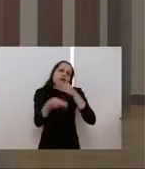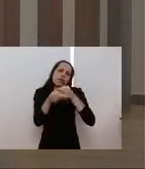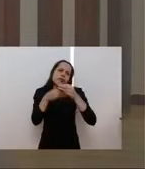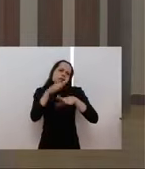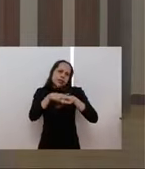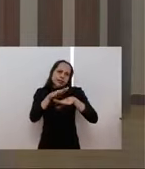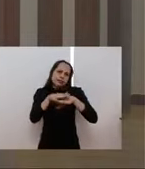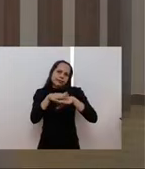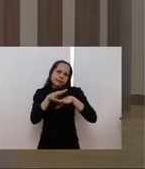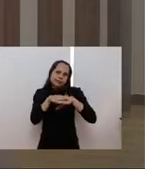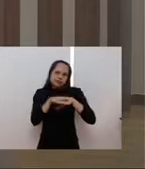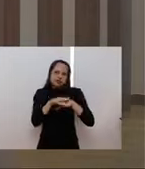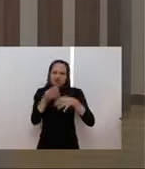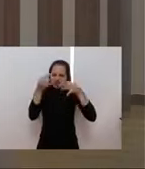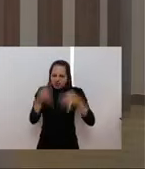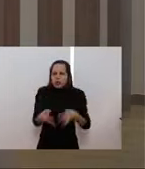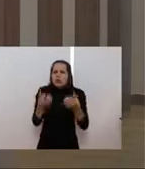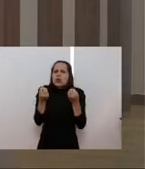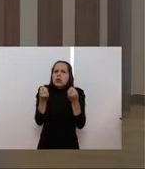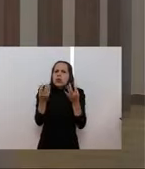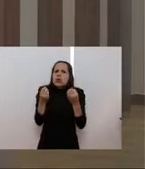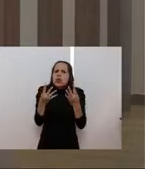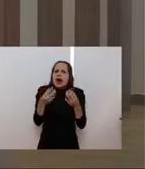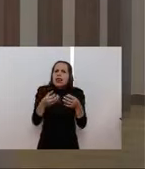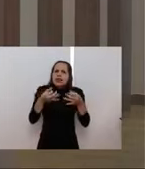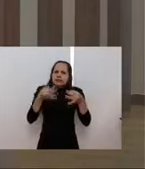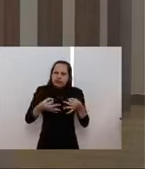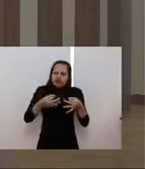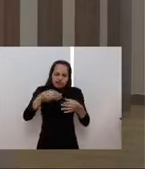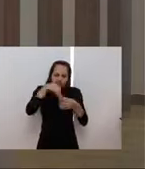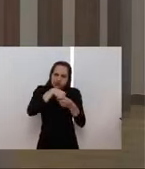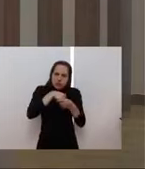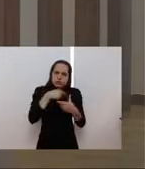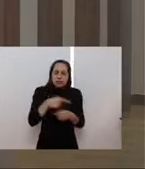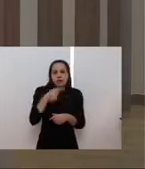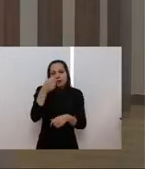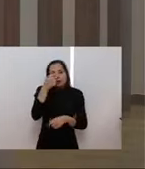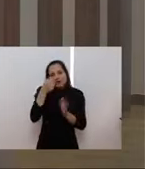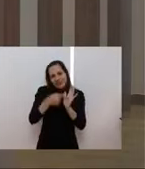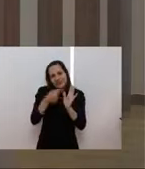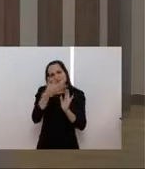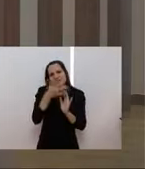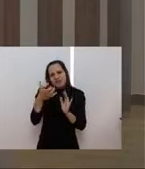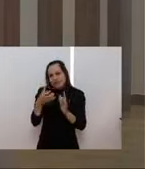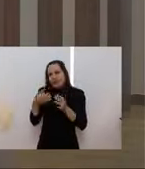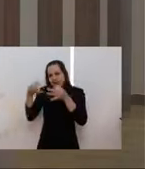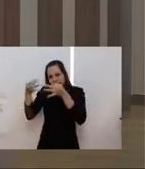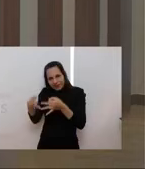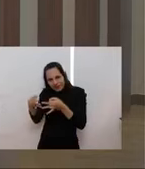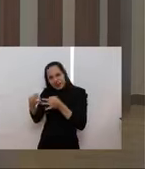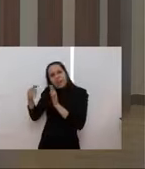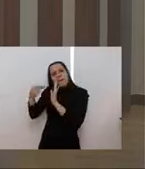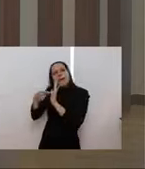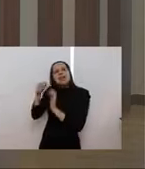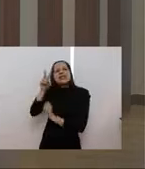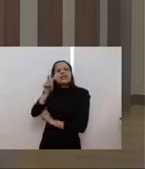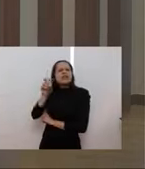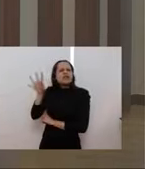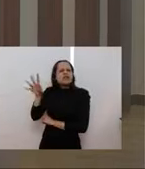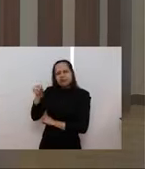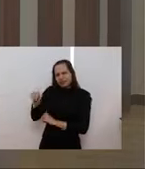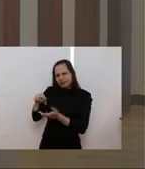planta autorizada son 1500 12 personas pero tenemos provistas 1.074 qué quiere decir eso que sólo tenemos un